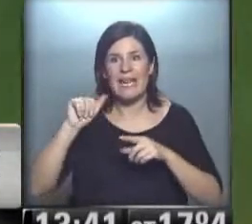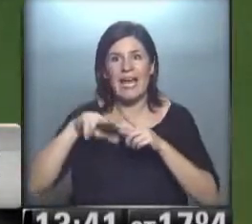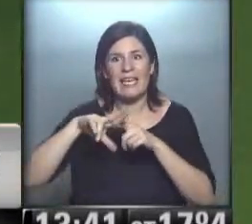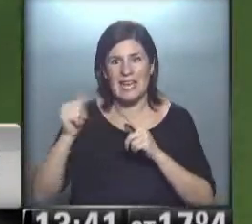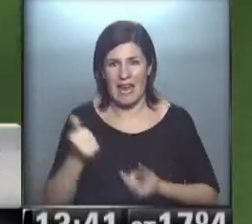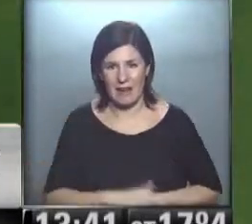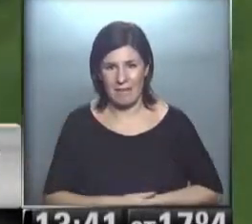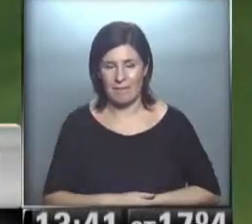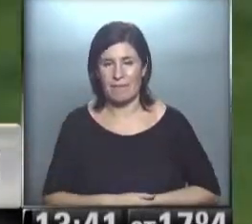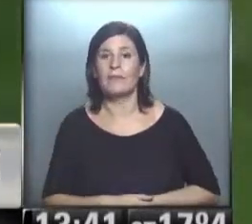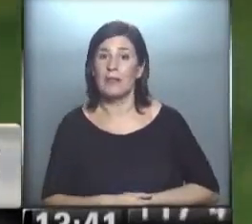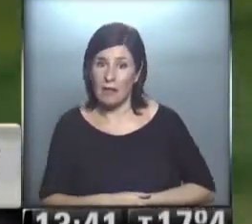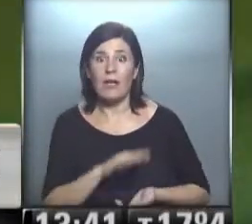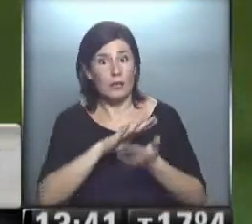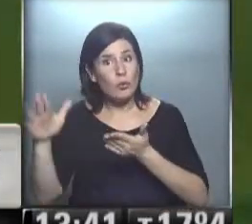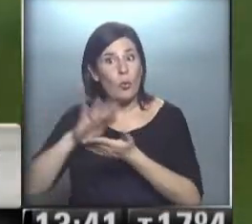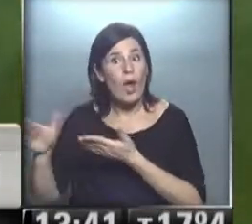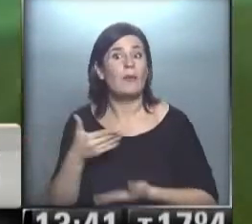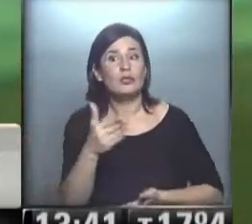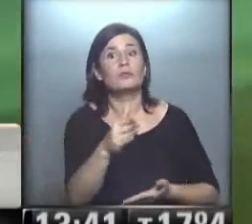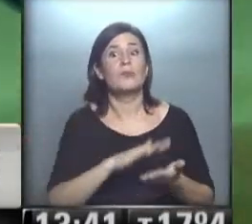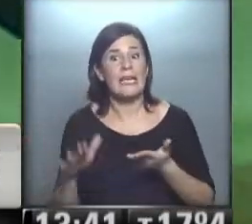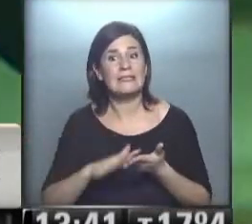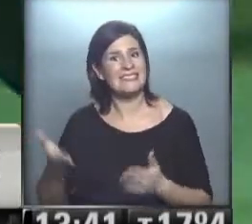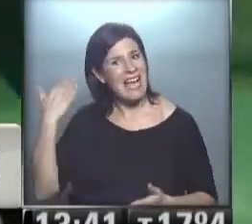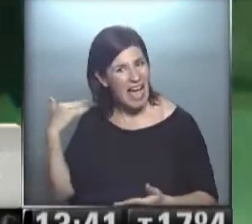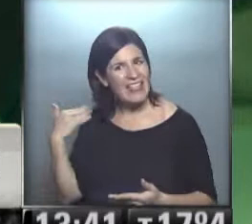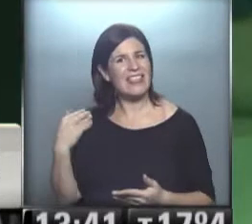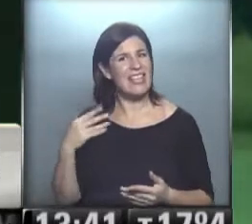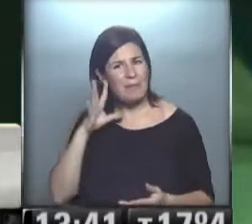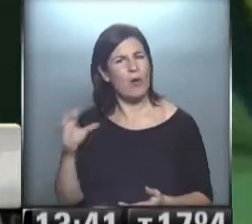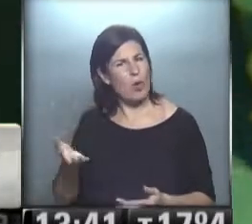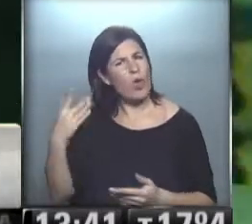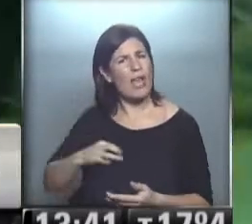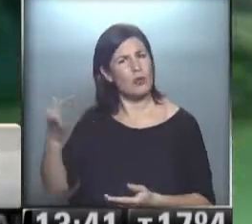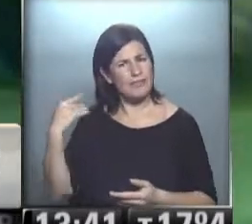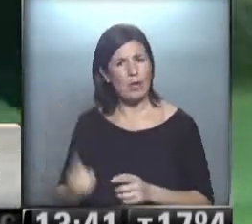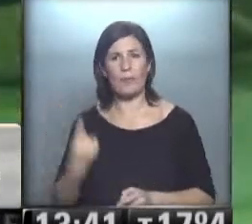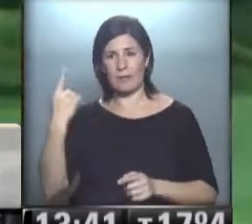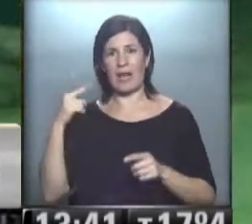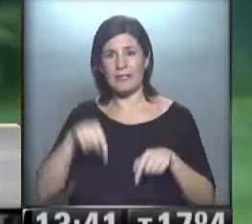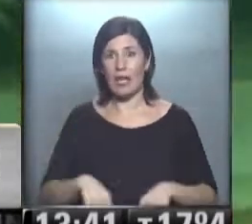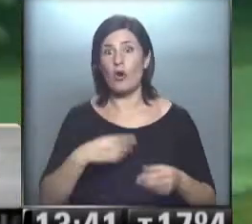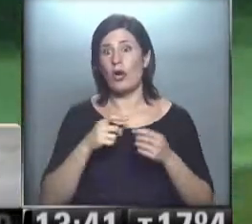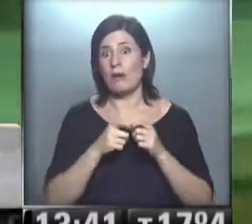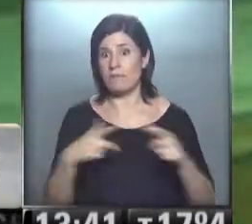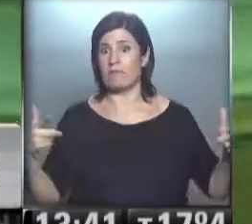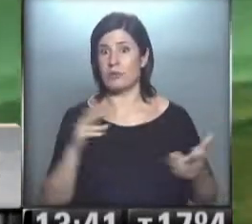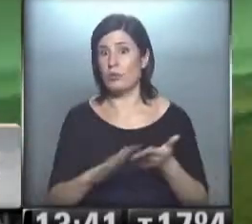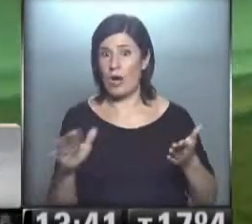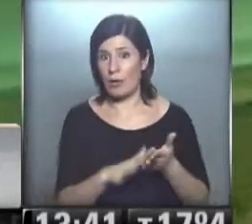ver. Hay nuevos habitantes porque desde que se inauguró el acuario el año pasado, este lugar no se ha